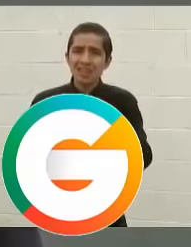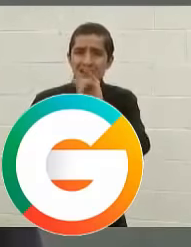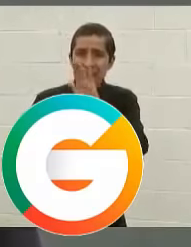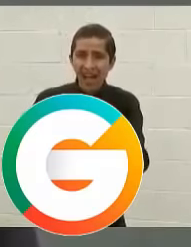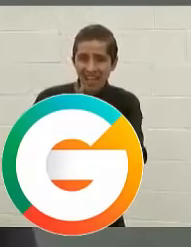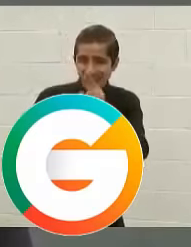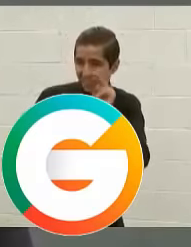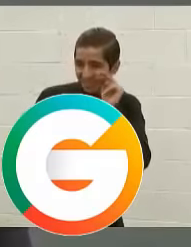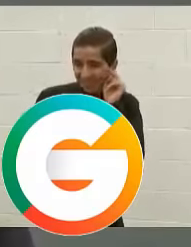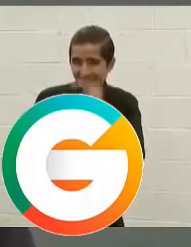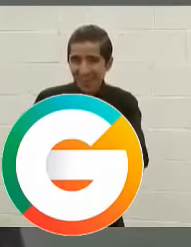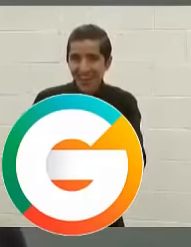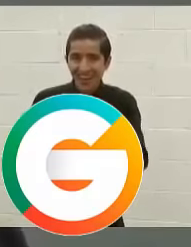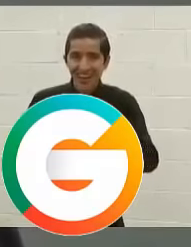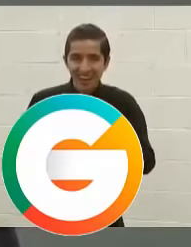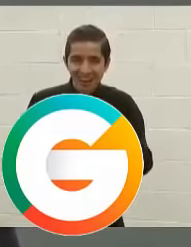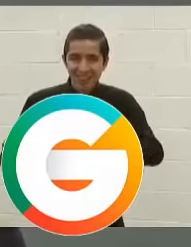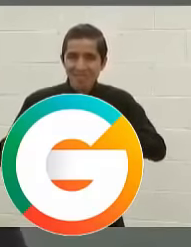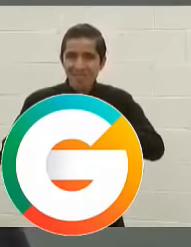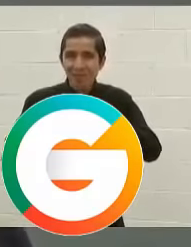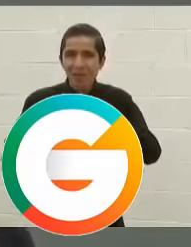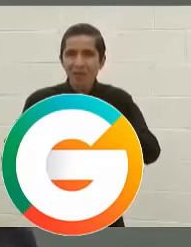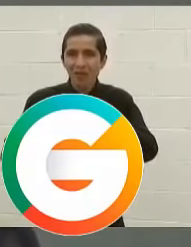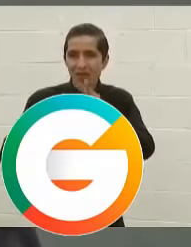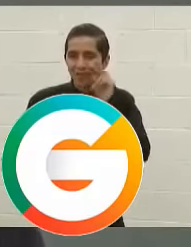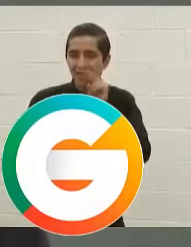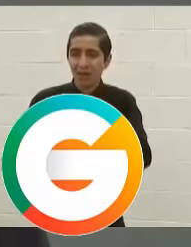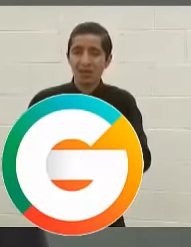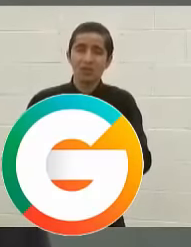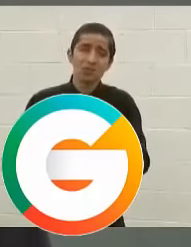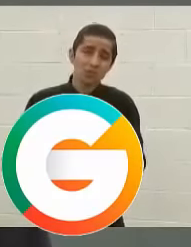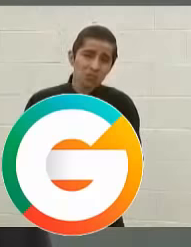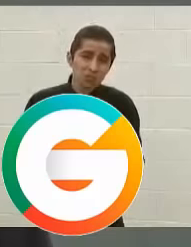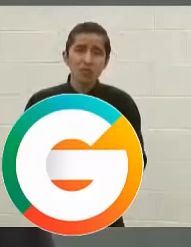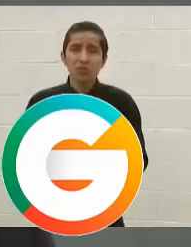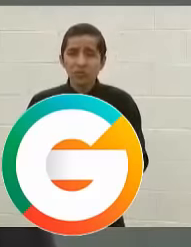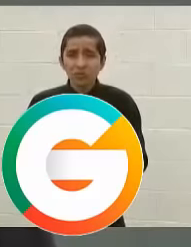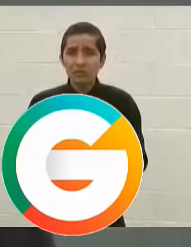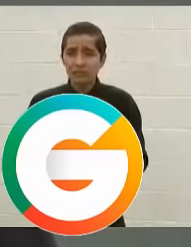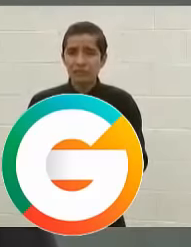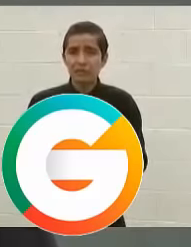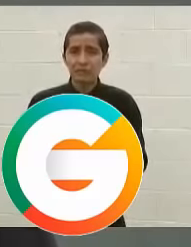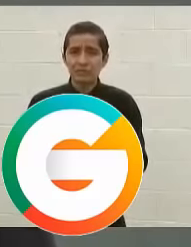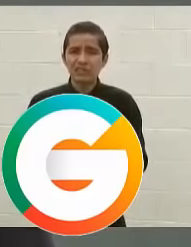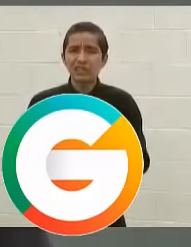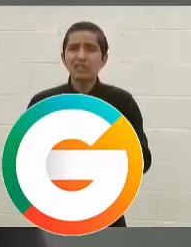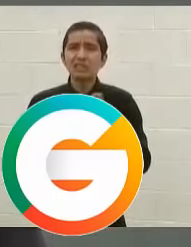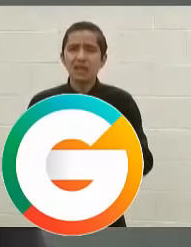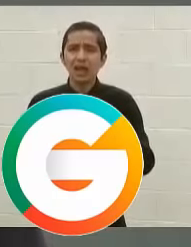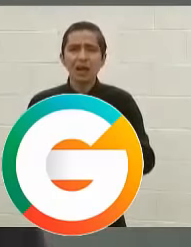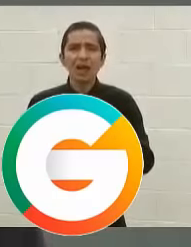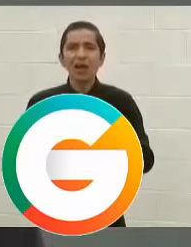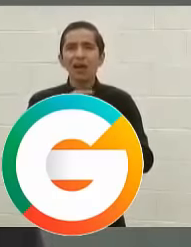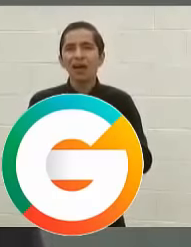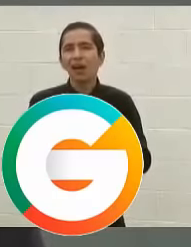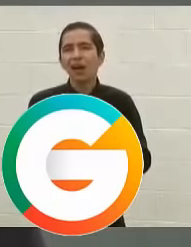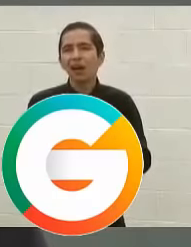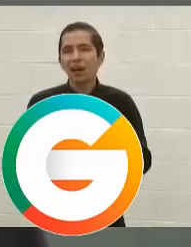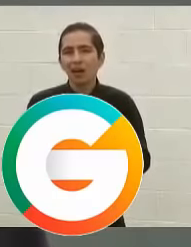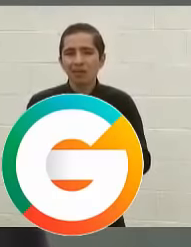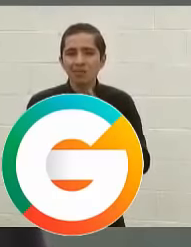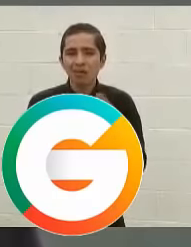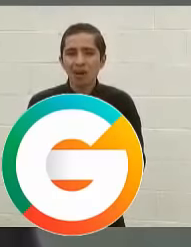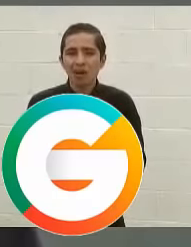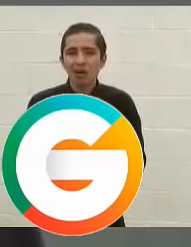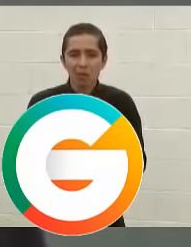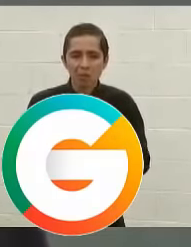imágenes ya conocidas, pues se muestra efectivamente una gran capacidad de